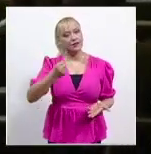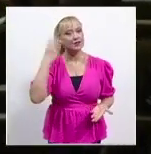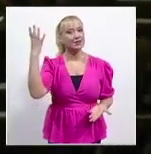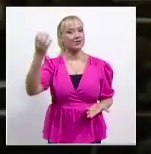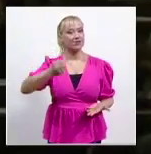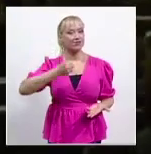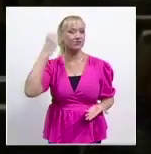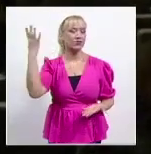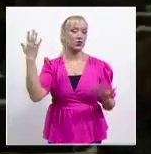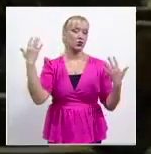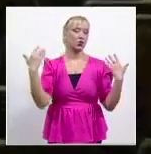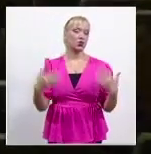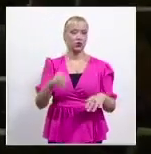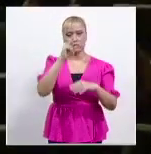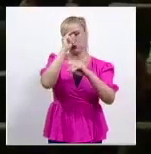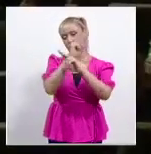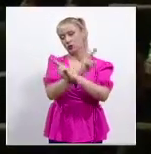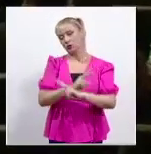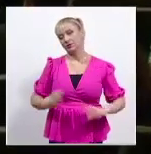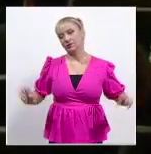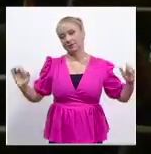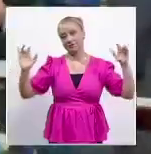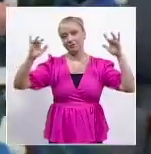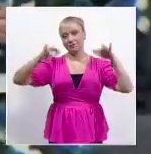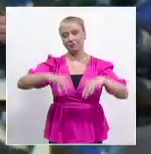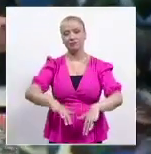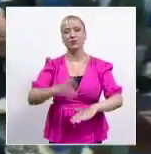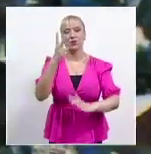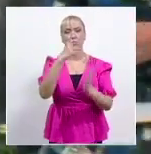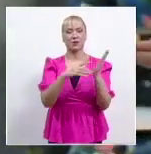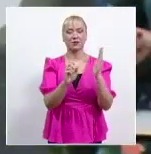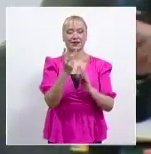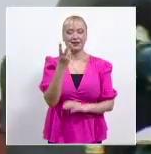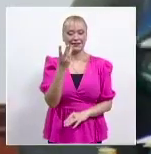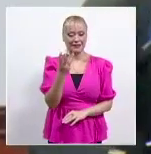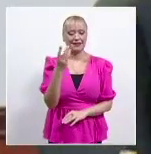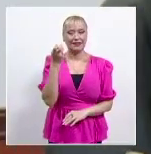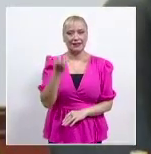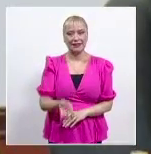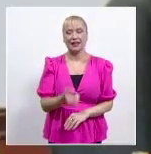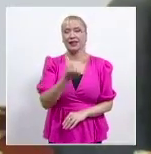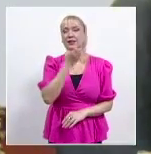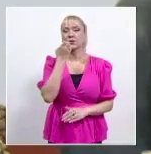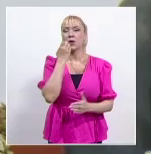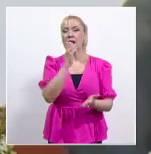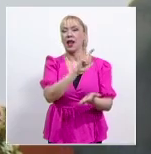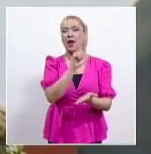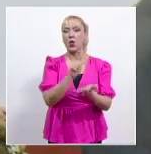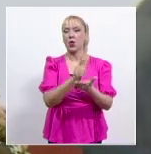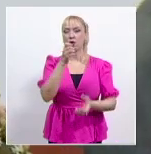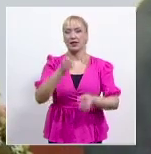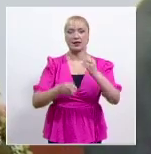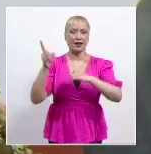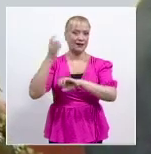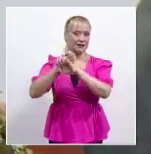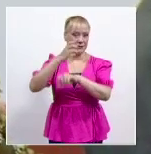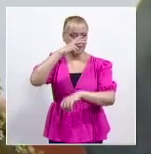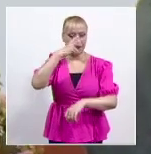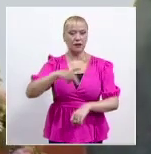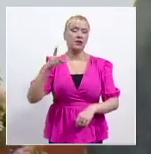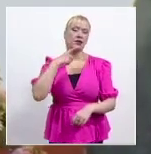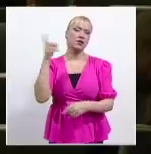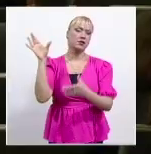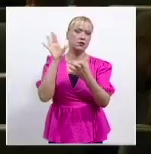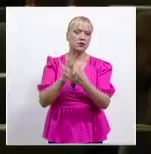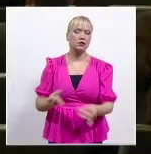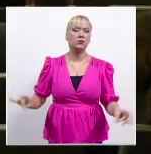Congreso Nacional Federalismo Judicial 2023 en la Escuela Judicial del Estado de México, la ministra Ríos Farjat destacó que